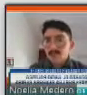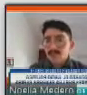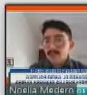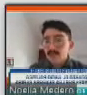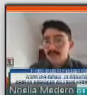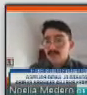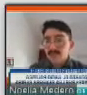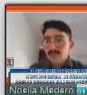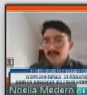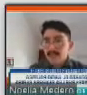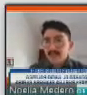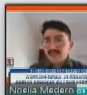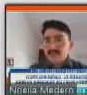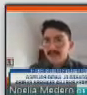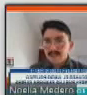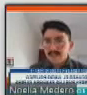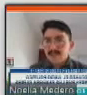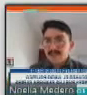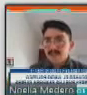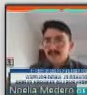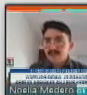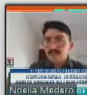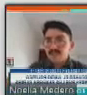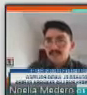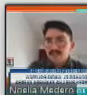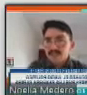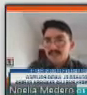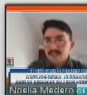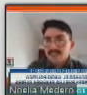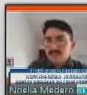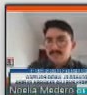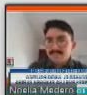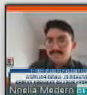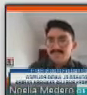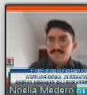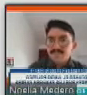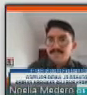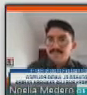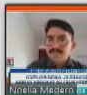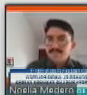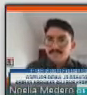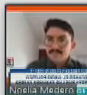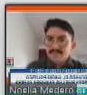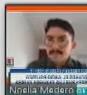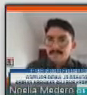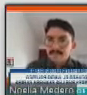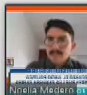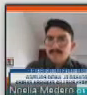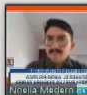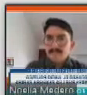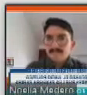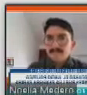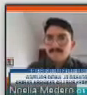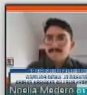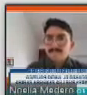el 2% en la encuesta a cerca de la mitad de los constituyentes hoy día en ejercicio. ¿Y ese votante hoy